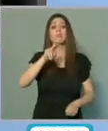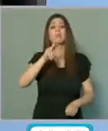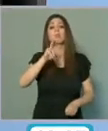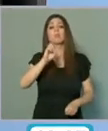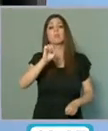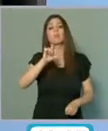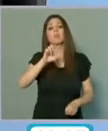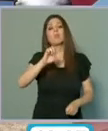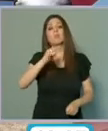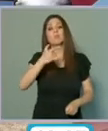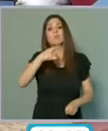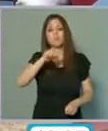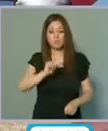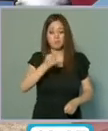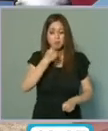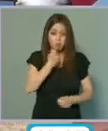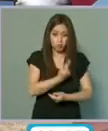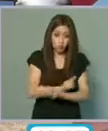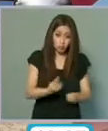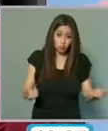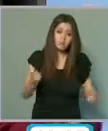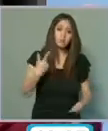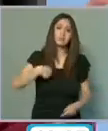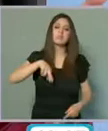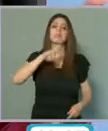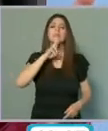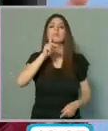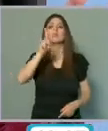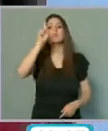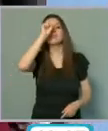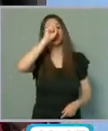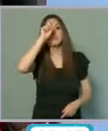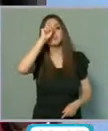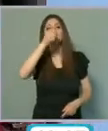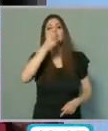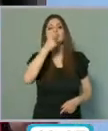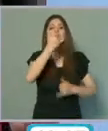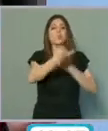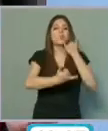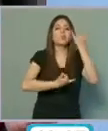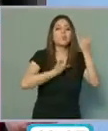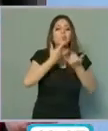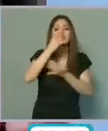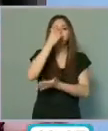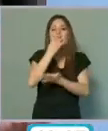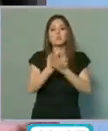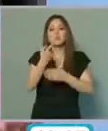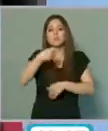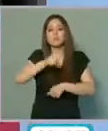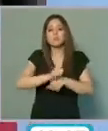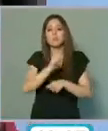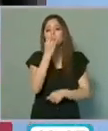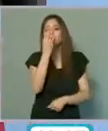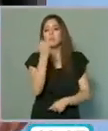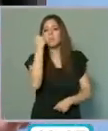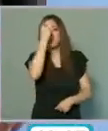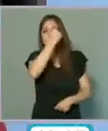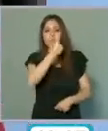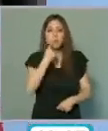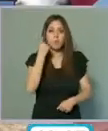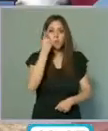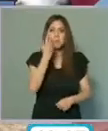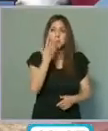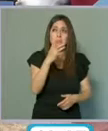los niños, lo recomendado es que a la semana un niño puede jugar alrededor de 9 horas, ¿sí? Estamos hablando de 1 hora y